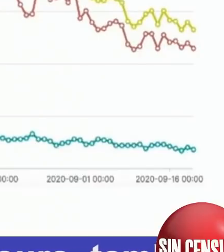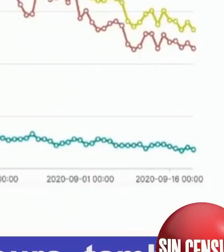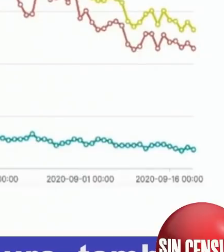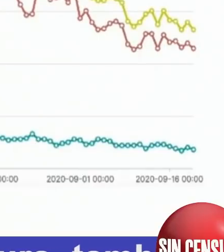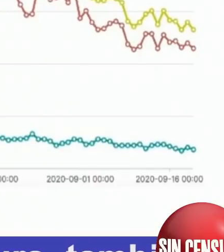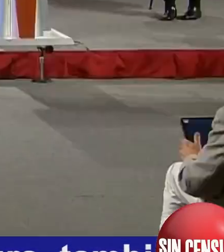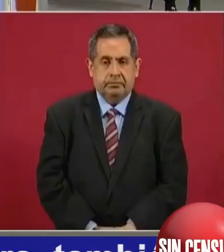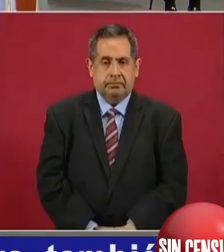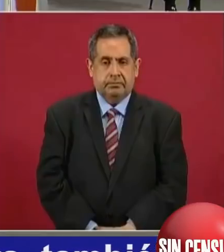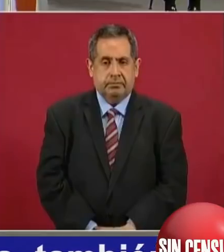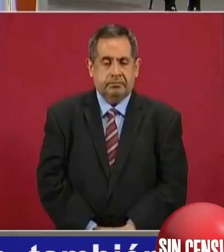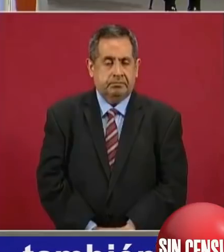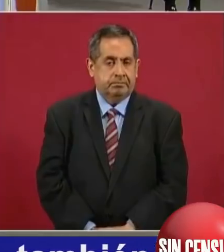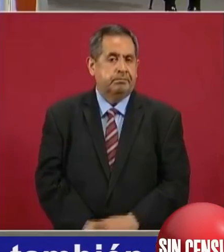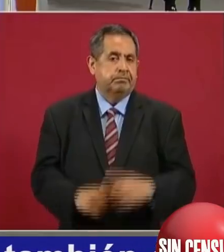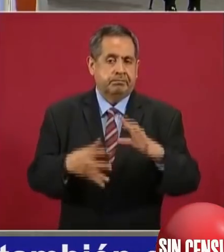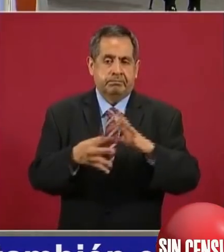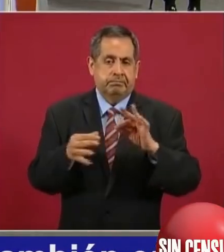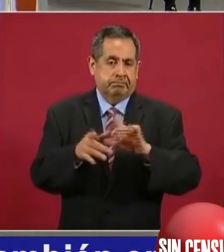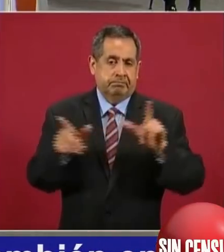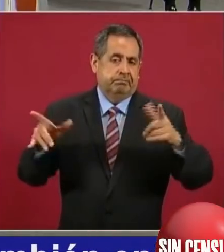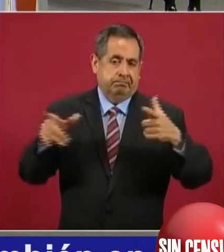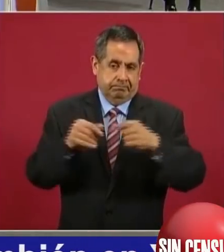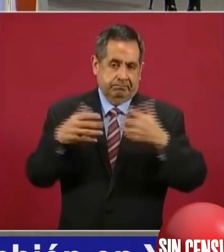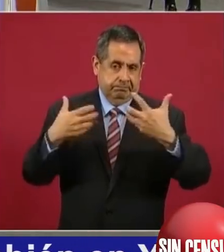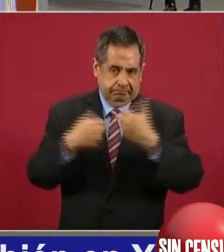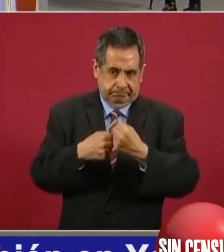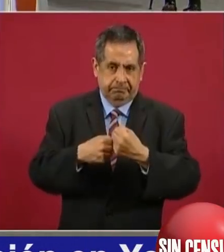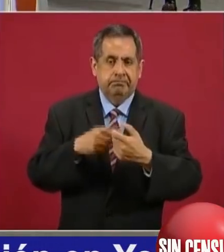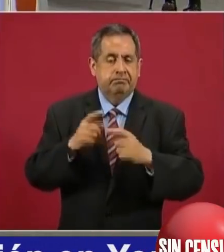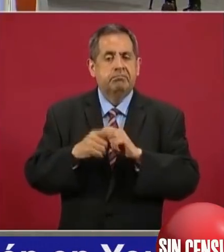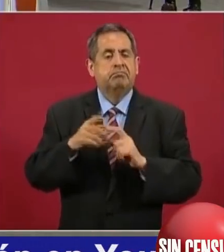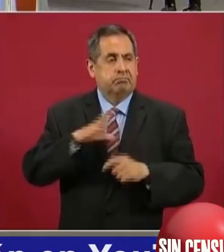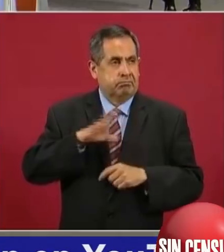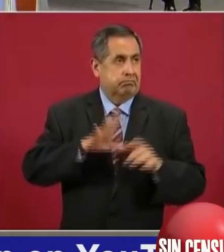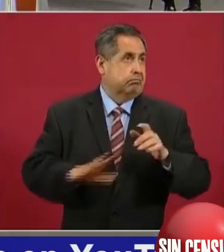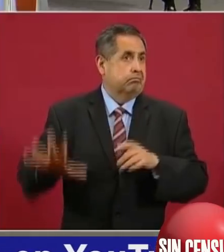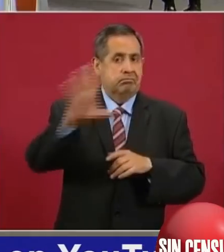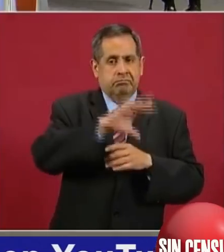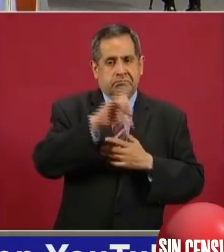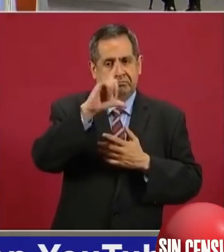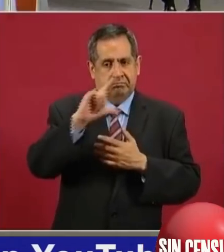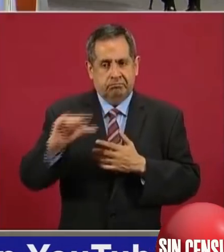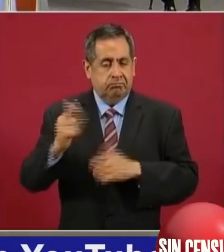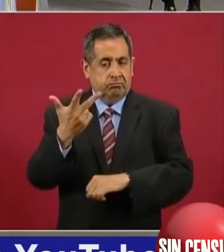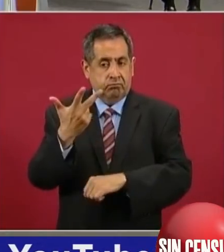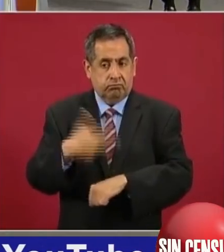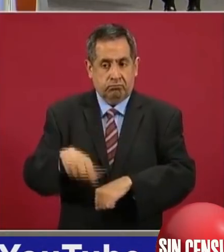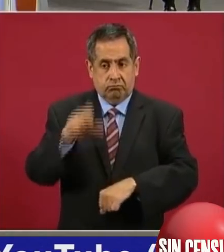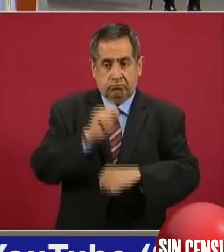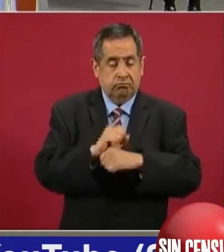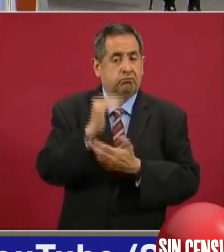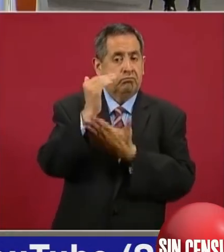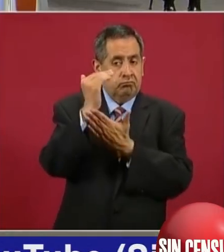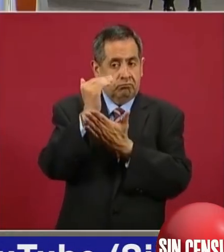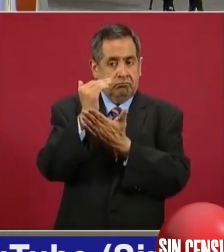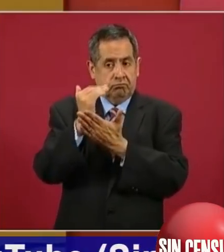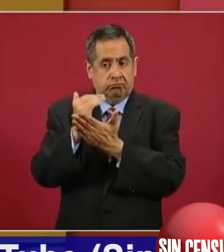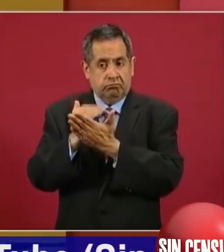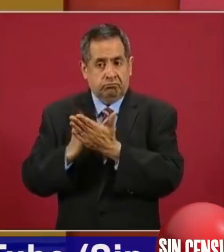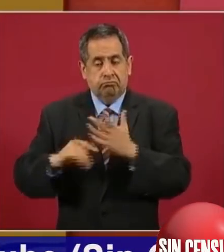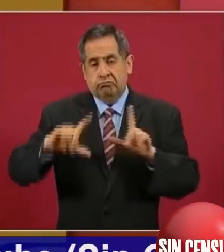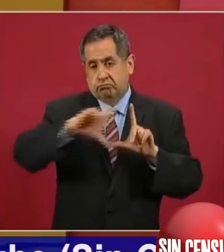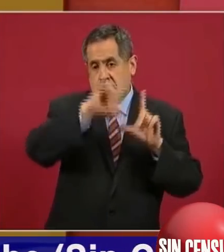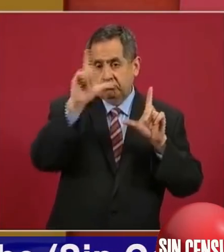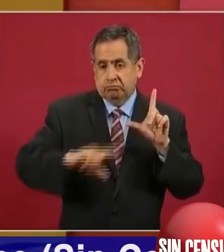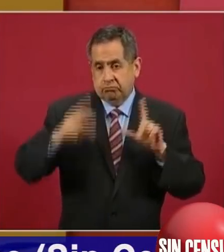hospitalaria. En resumen, tenemos un patrón general de reducción de la epidemia por 8 semanas consecutivas a nivel nacional.